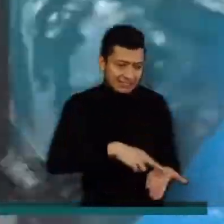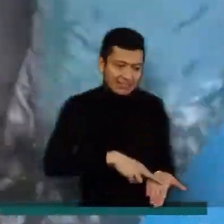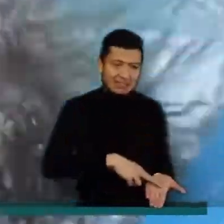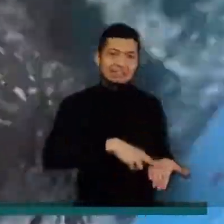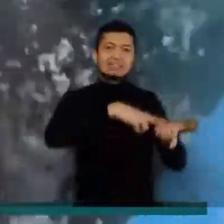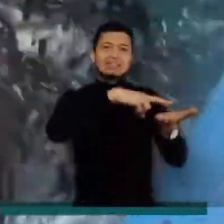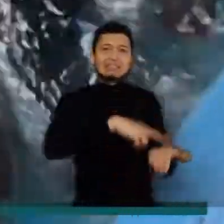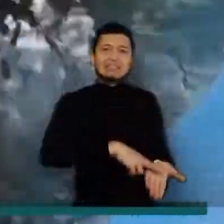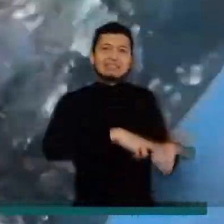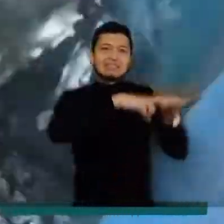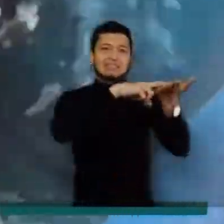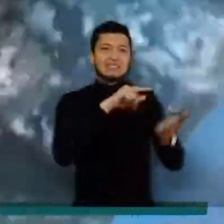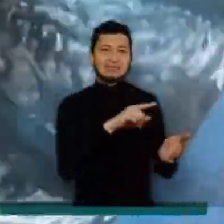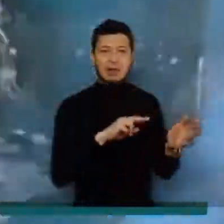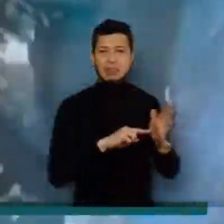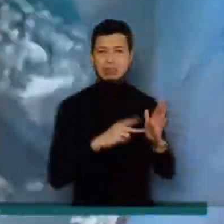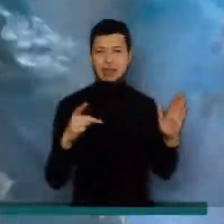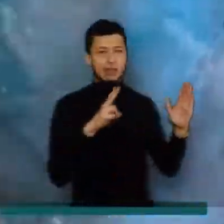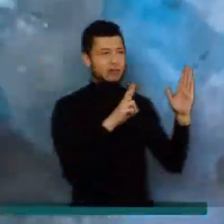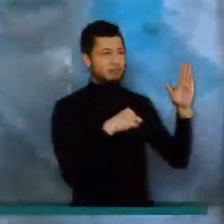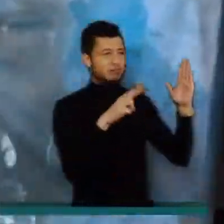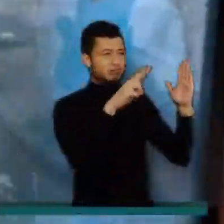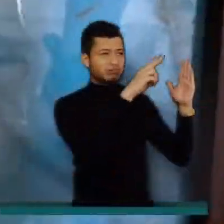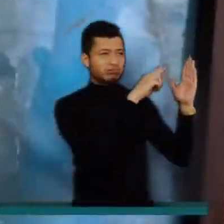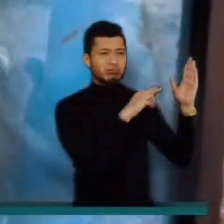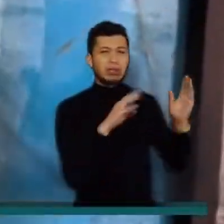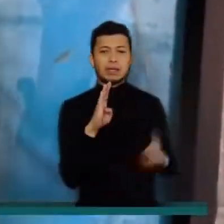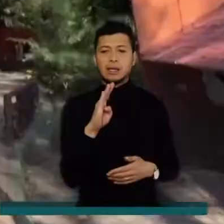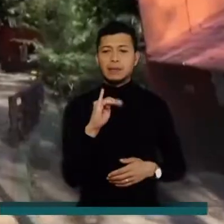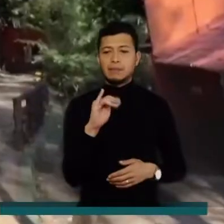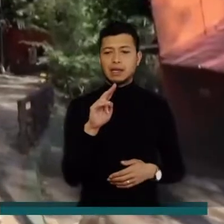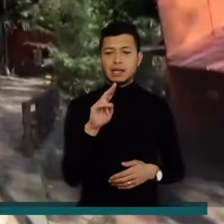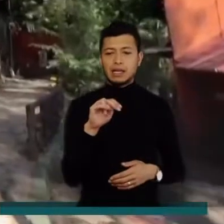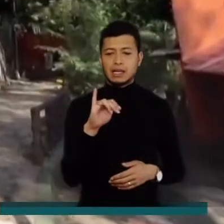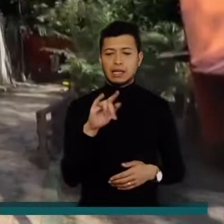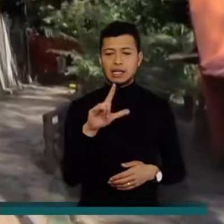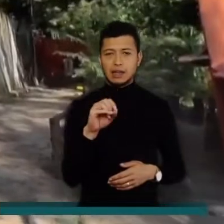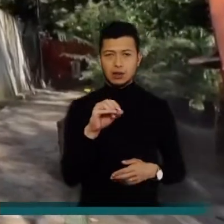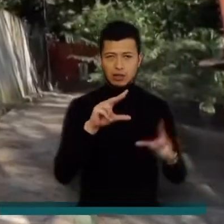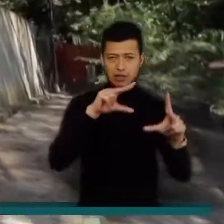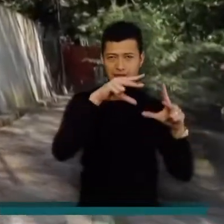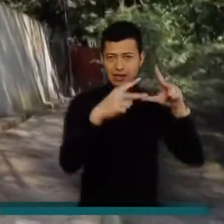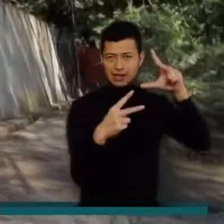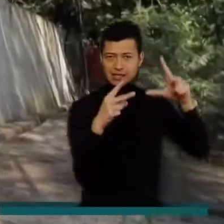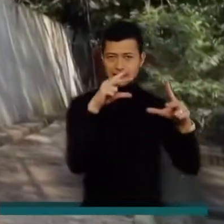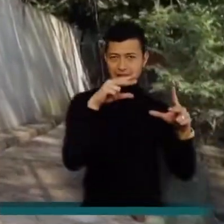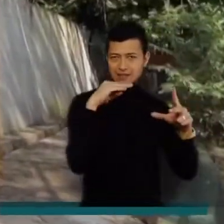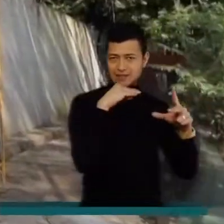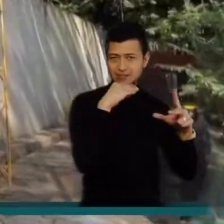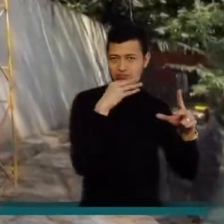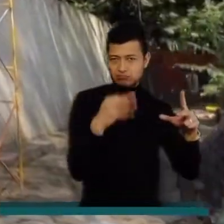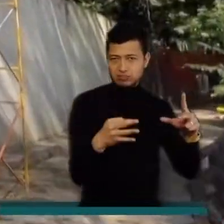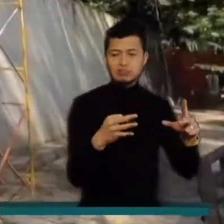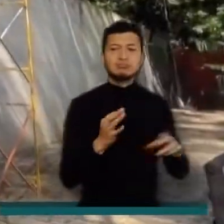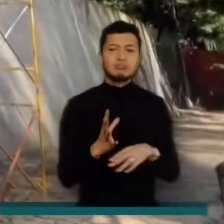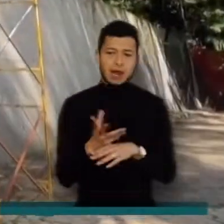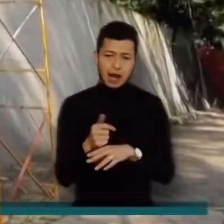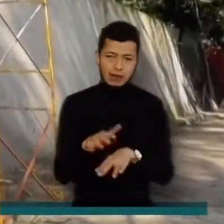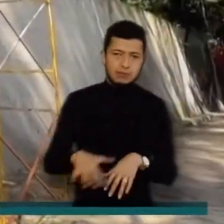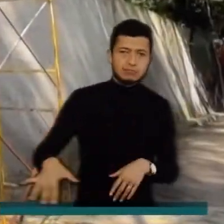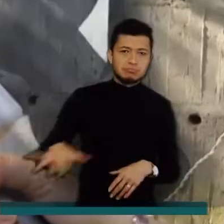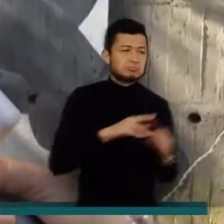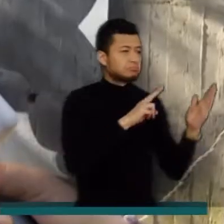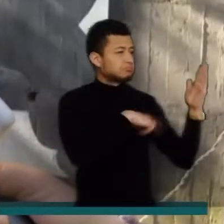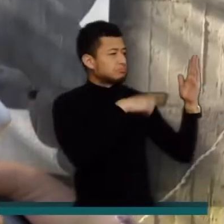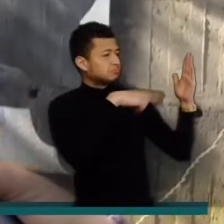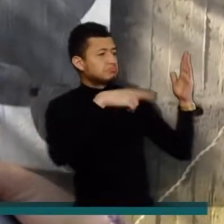cada uno está en una técnica de pintura en vinilo simulando figuras 3D de las que han hecho parte algunos artistas de